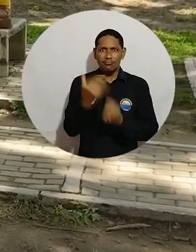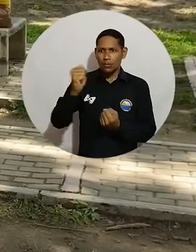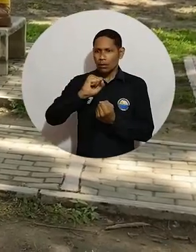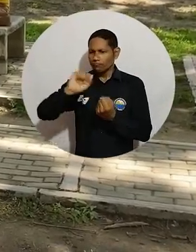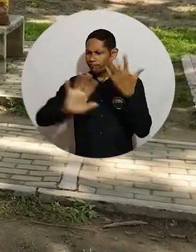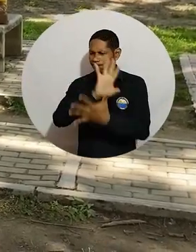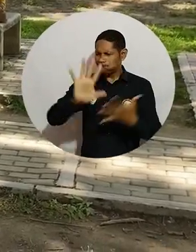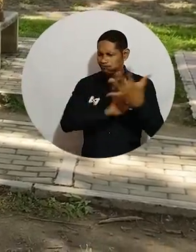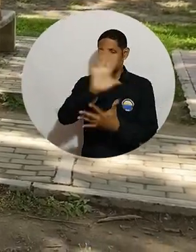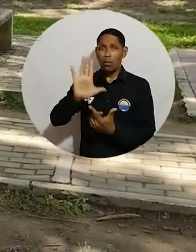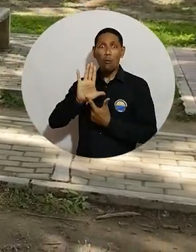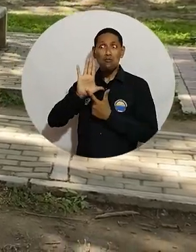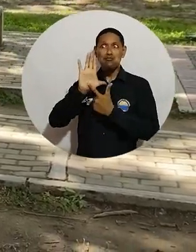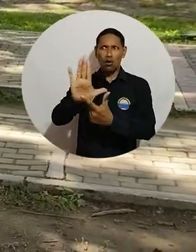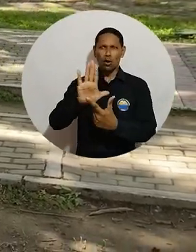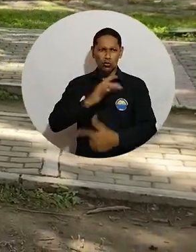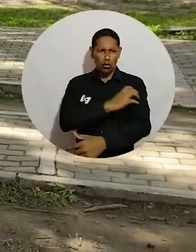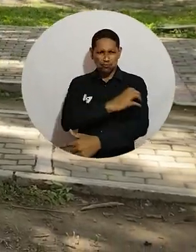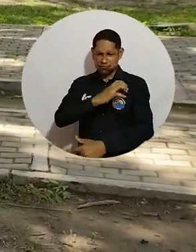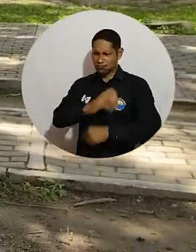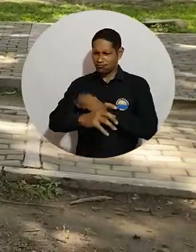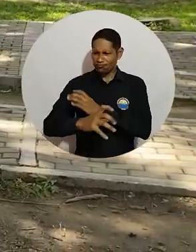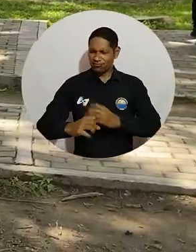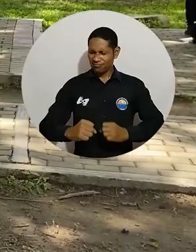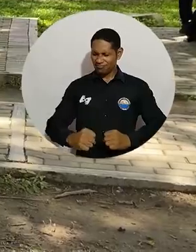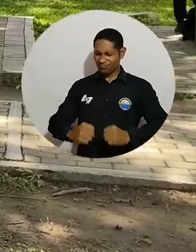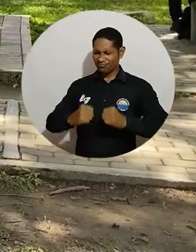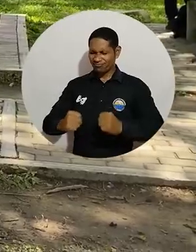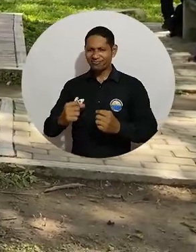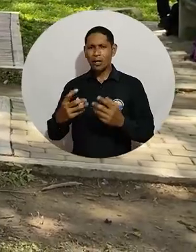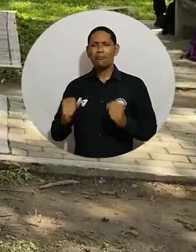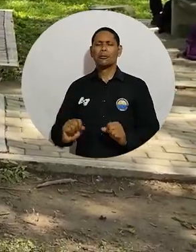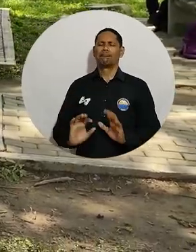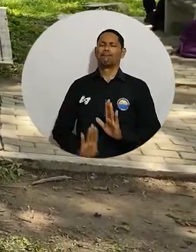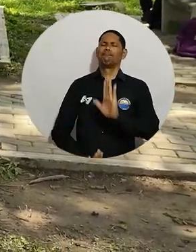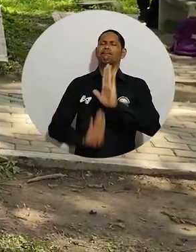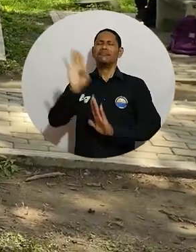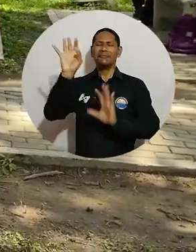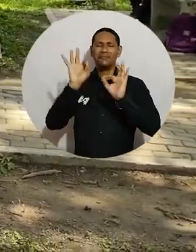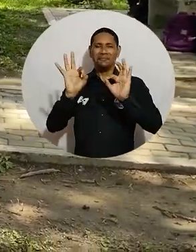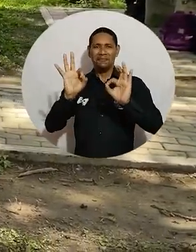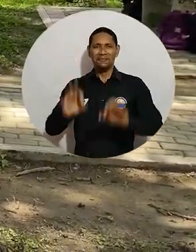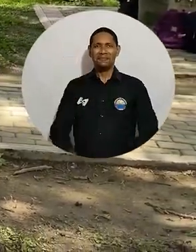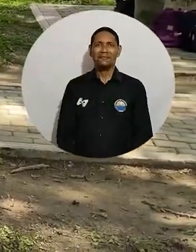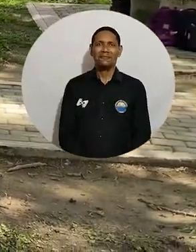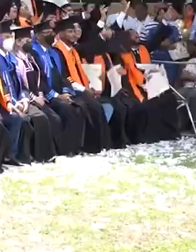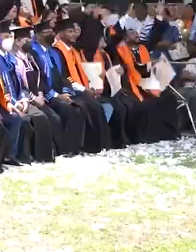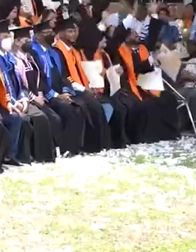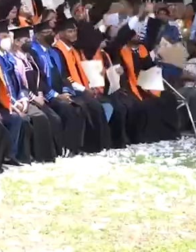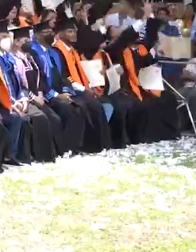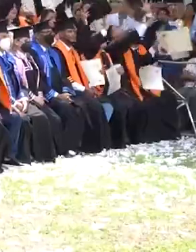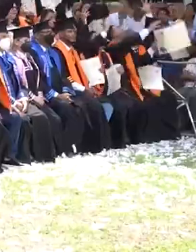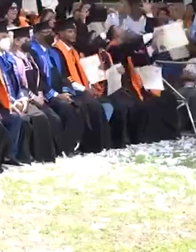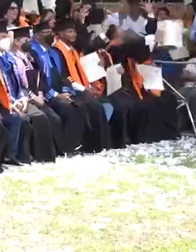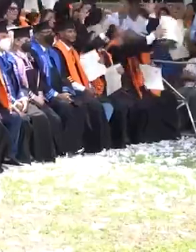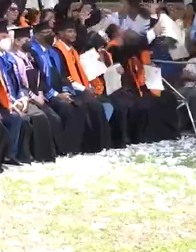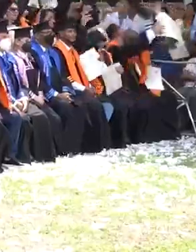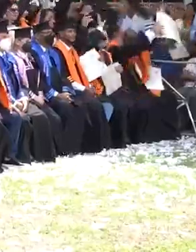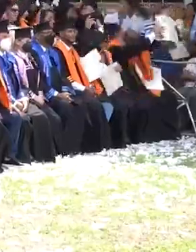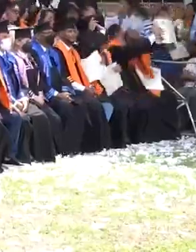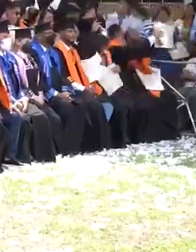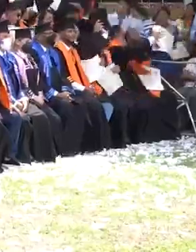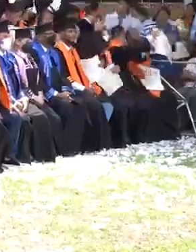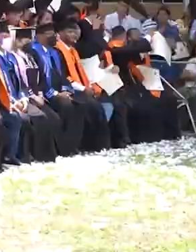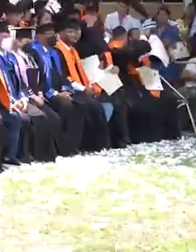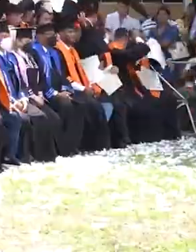través de sus manos y la lengua de señas le muestran al mundo su fortaleza y convicción de ser mejores.